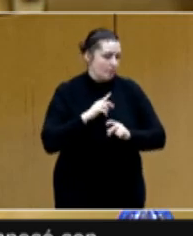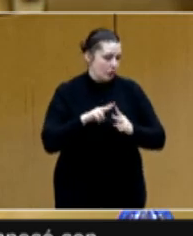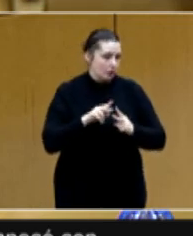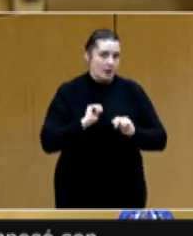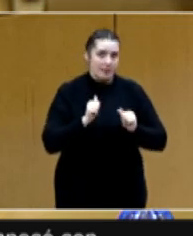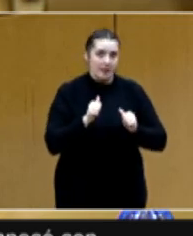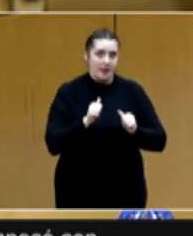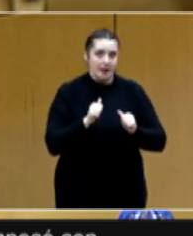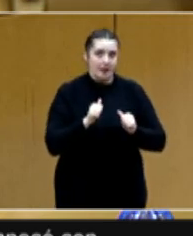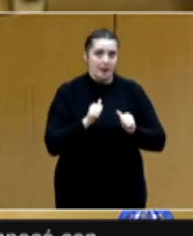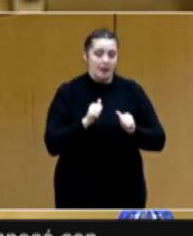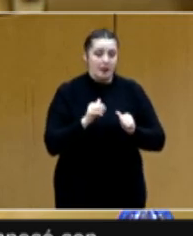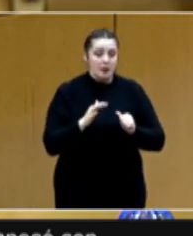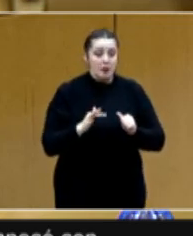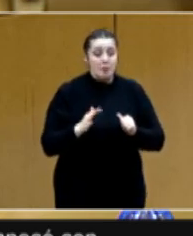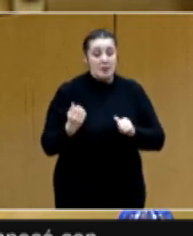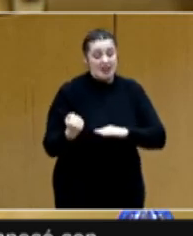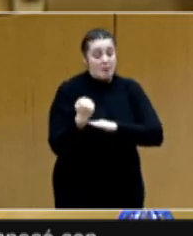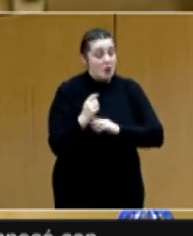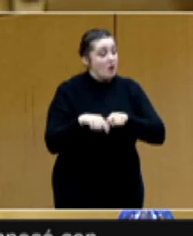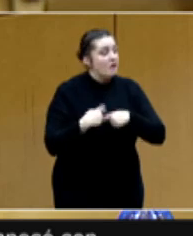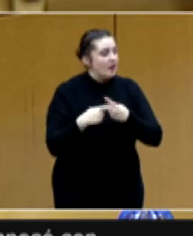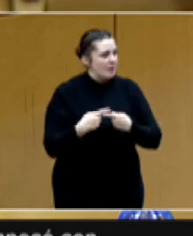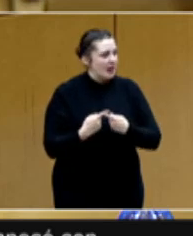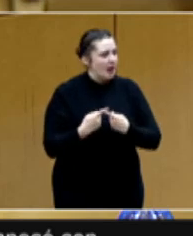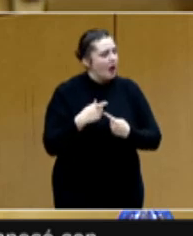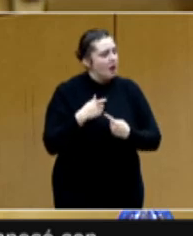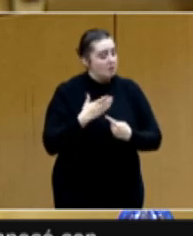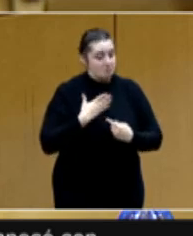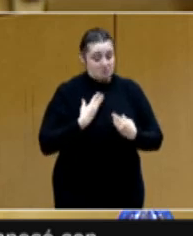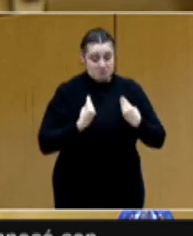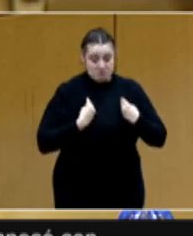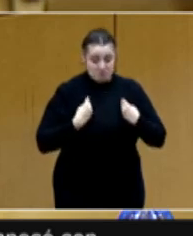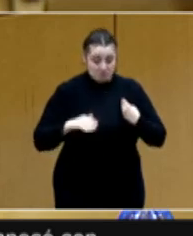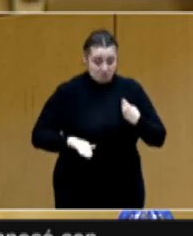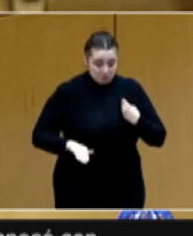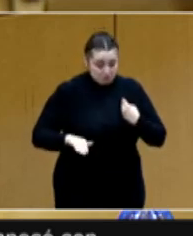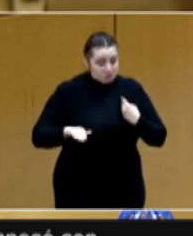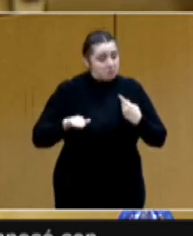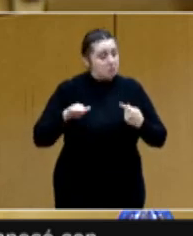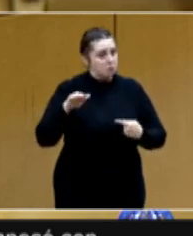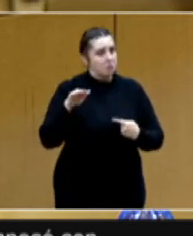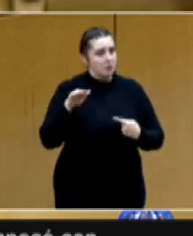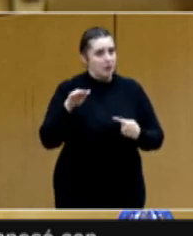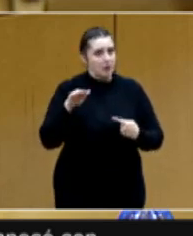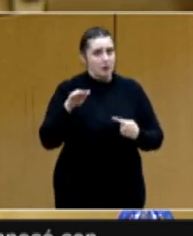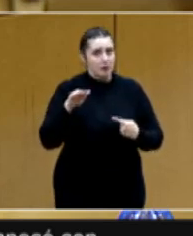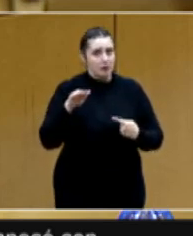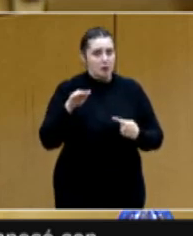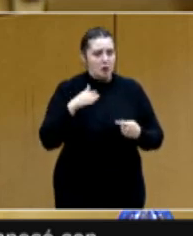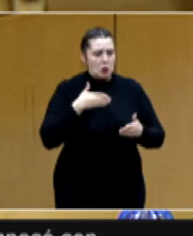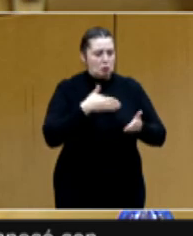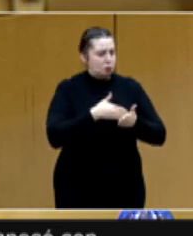ganarán con mi familia durante mi vida he tenido muchas